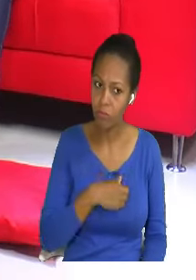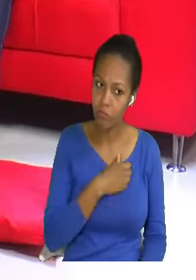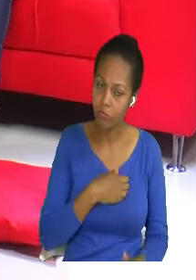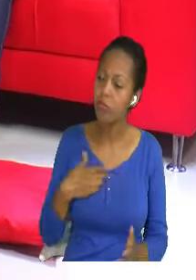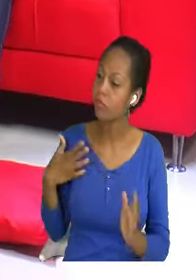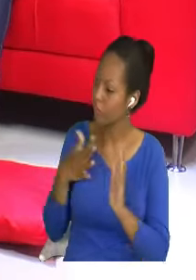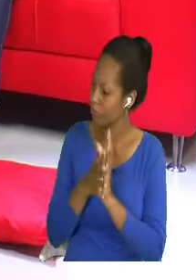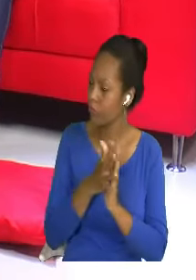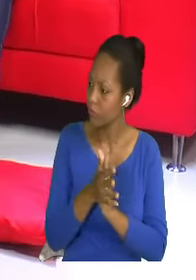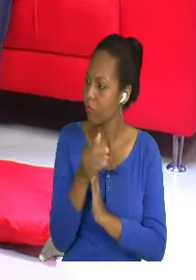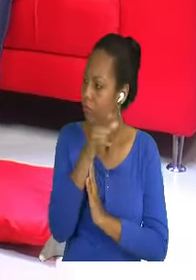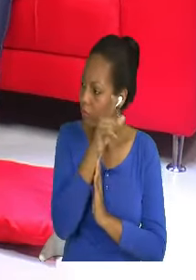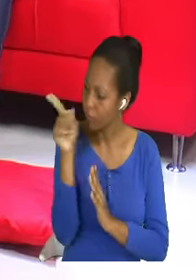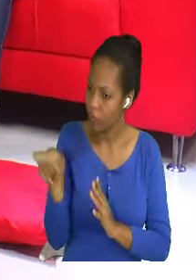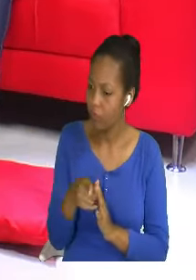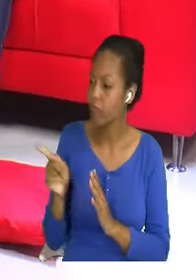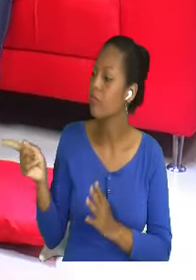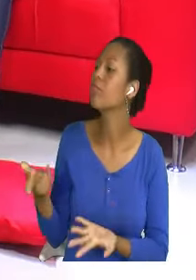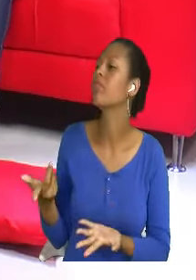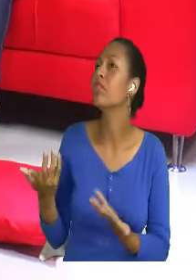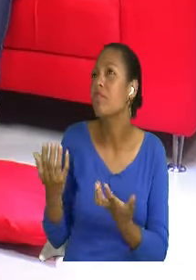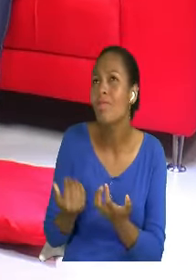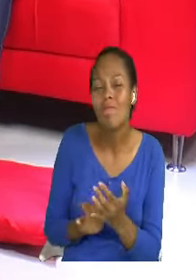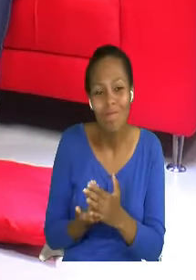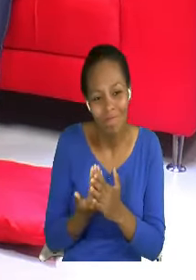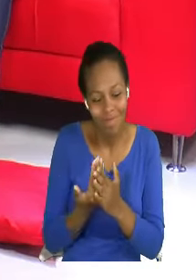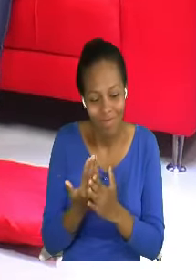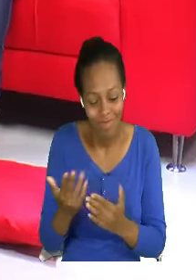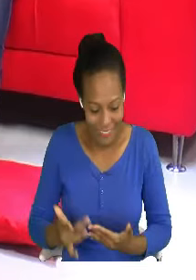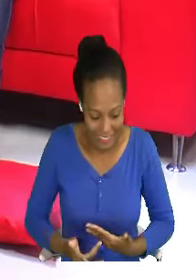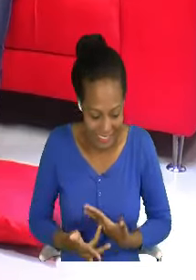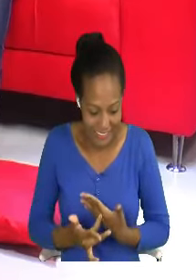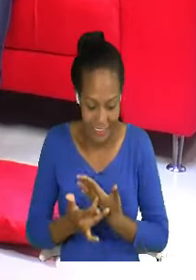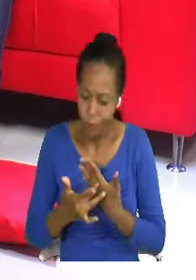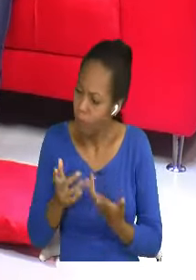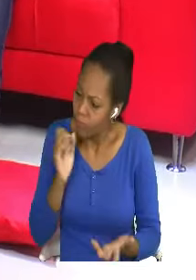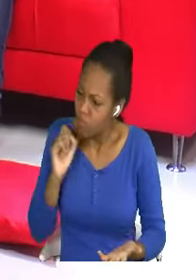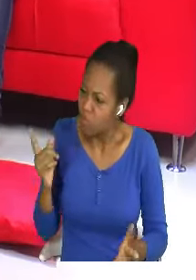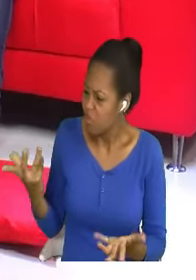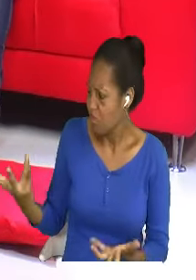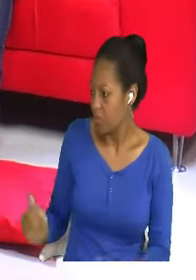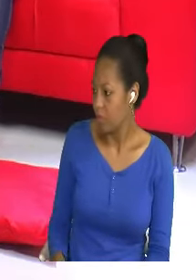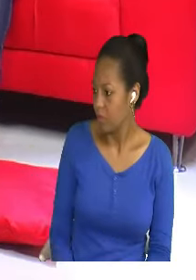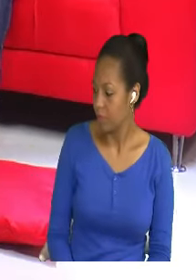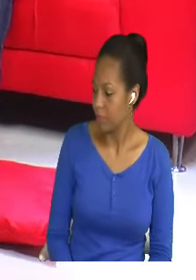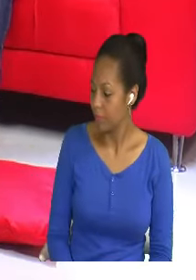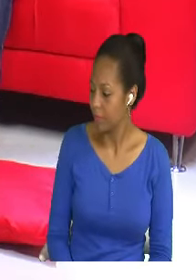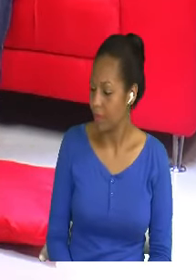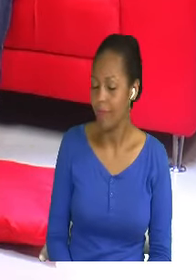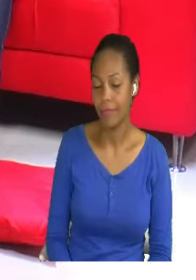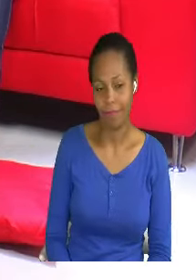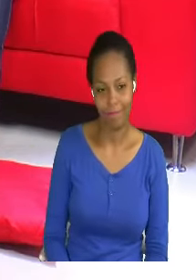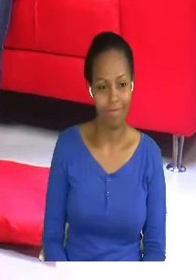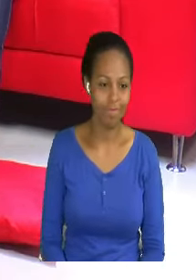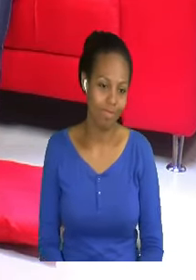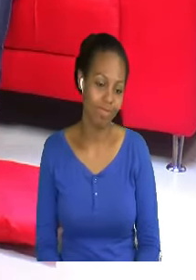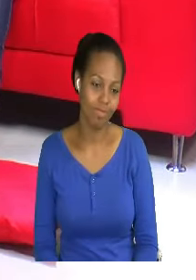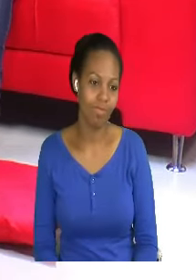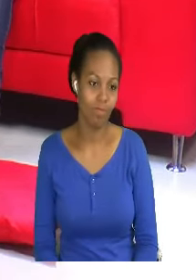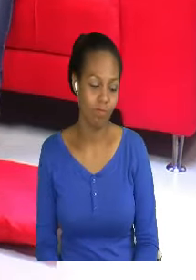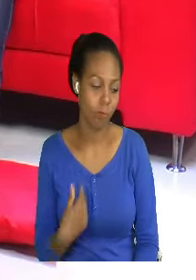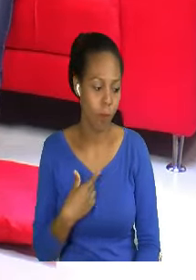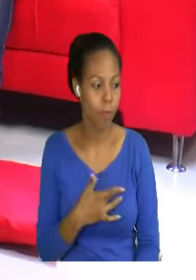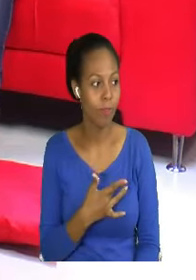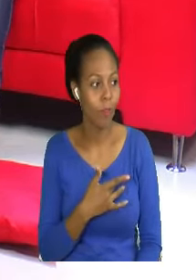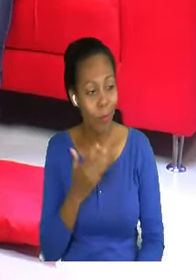acá a nuestros televidentes, ¿cómo empezaste tú esa motivación de ser una mujer empresaria? Bueno, surge la necesidad que tenemos algunas